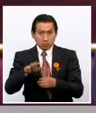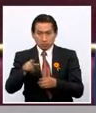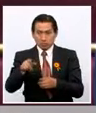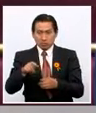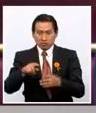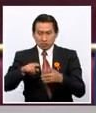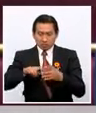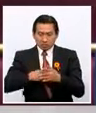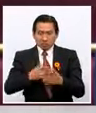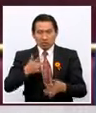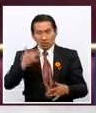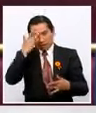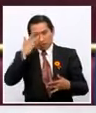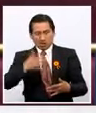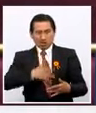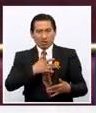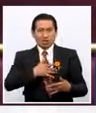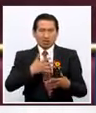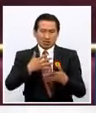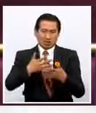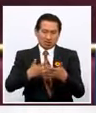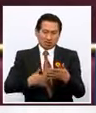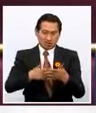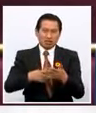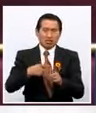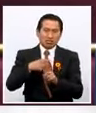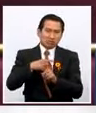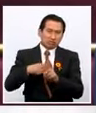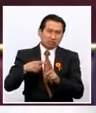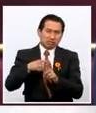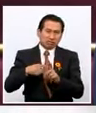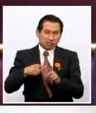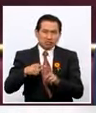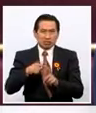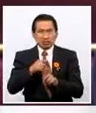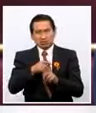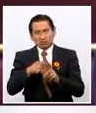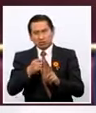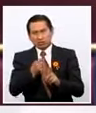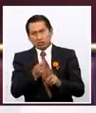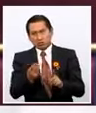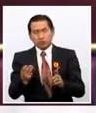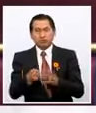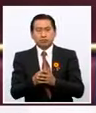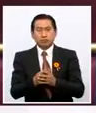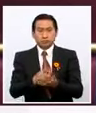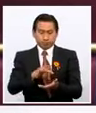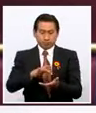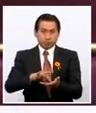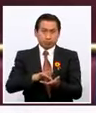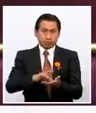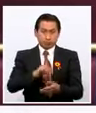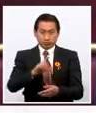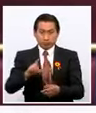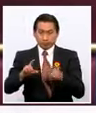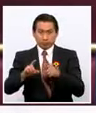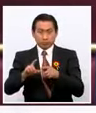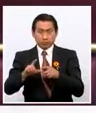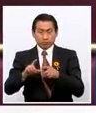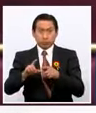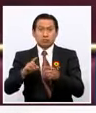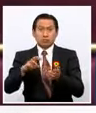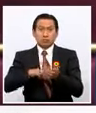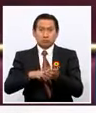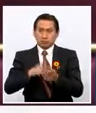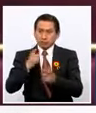de síntomas leves y síntomas moderados estos medicamentos administrados de modo